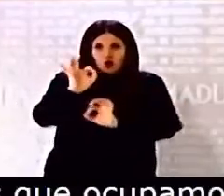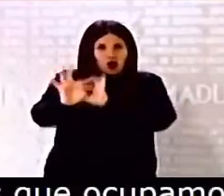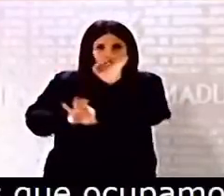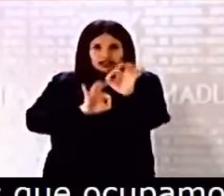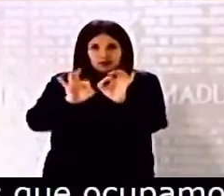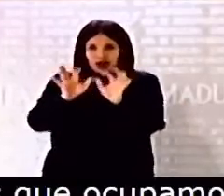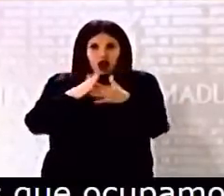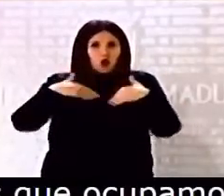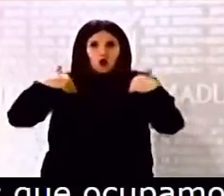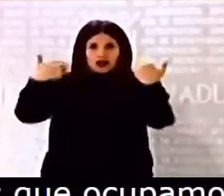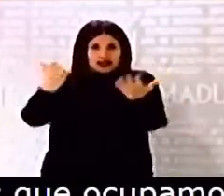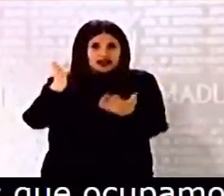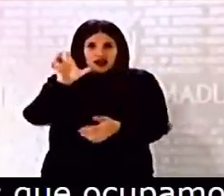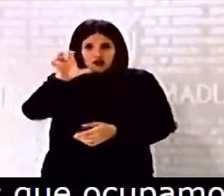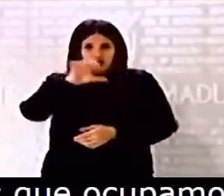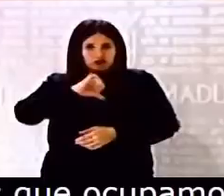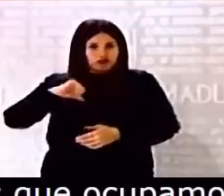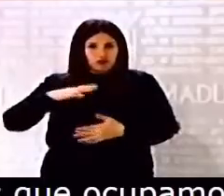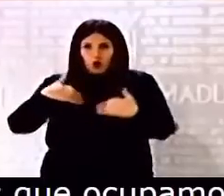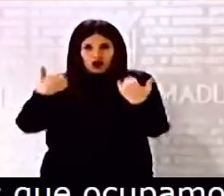de las distintas comunidades autónomas.